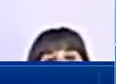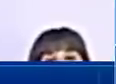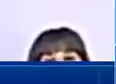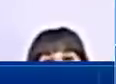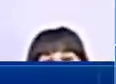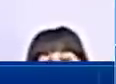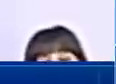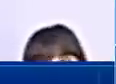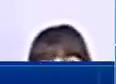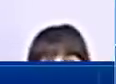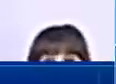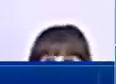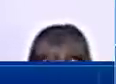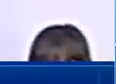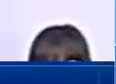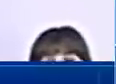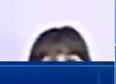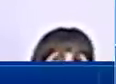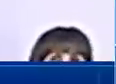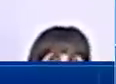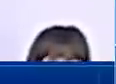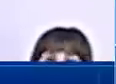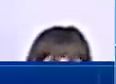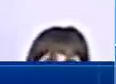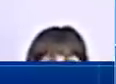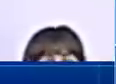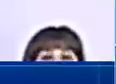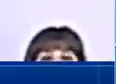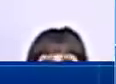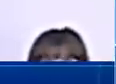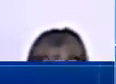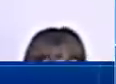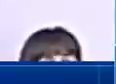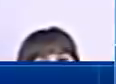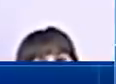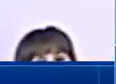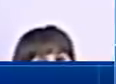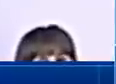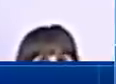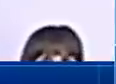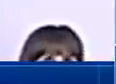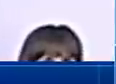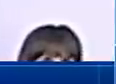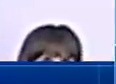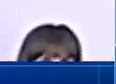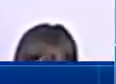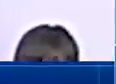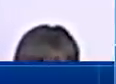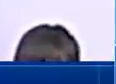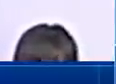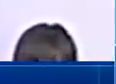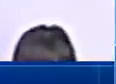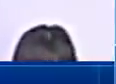también estabilidad y también gobiernos bien avenidos, gobiernos donde efectivamente prime la concordia, en fin,